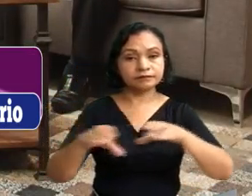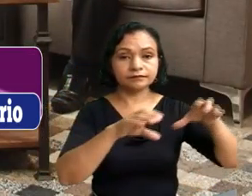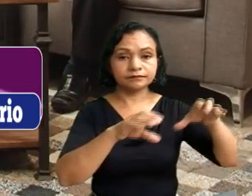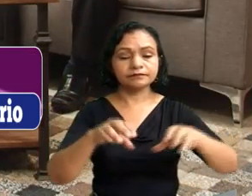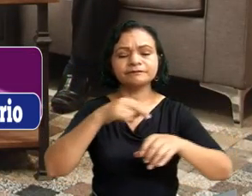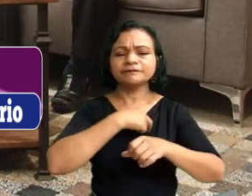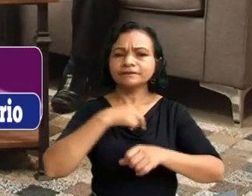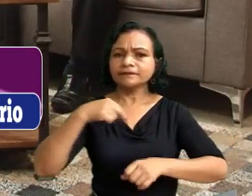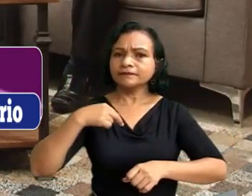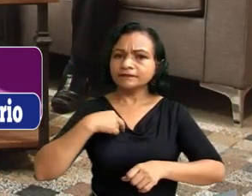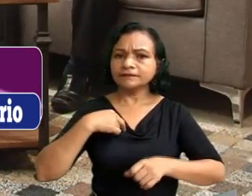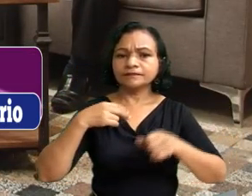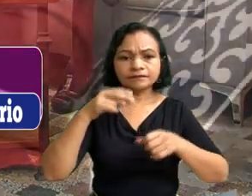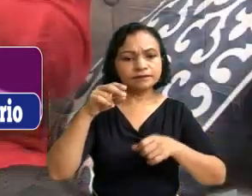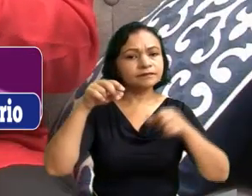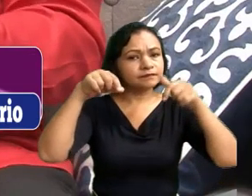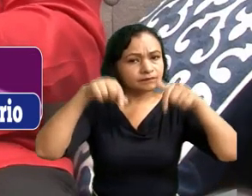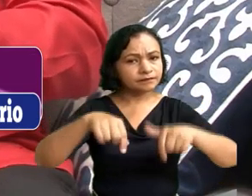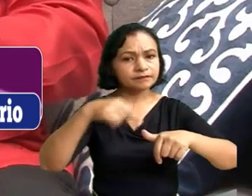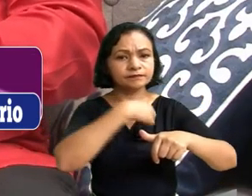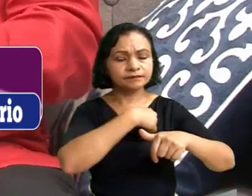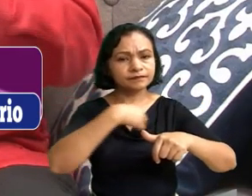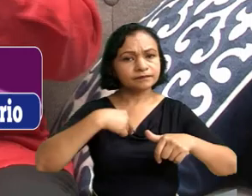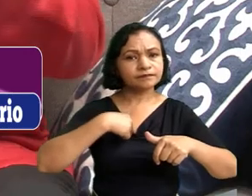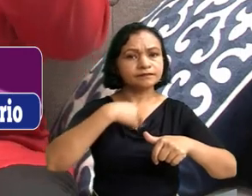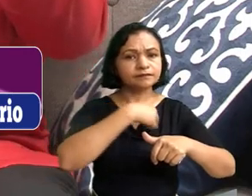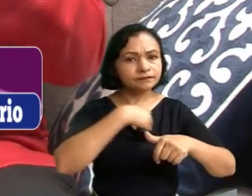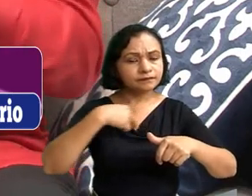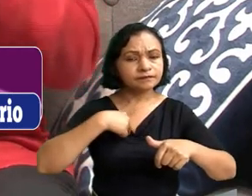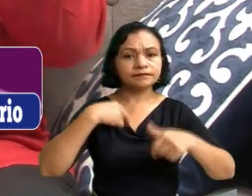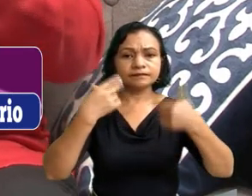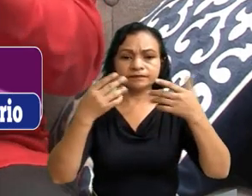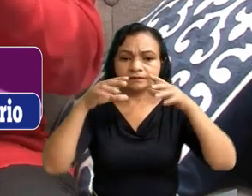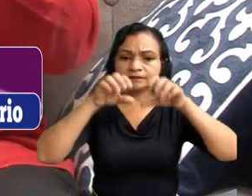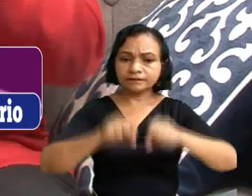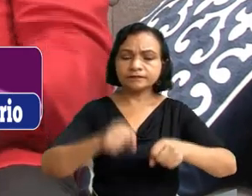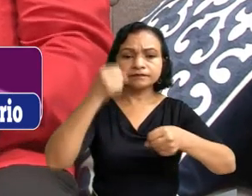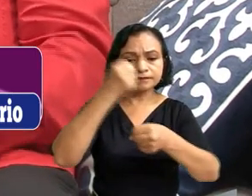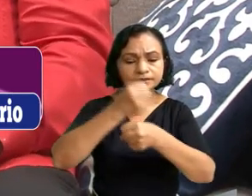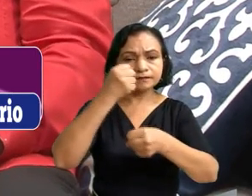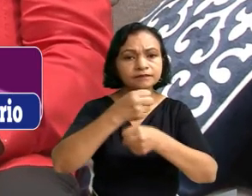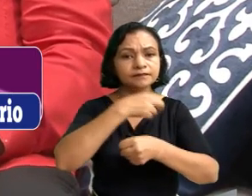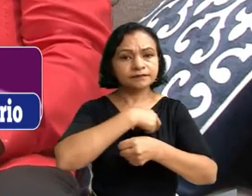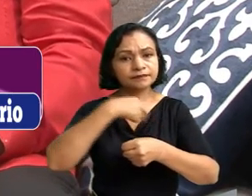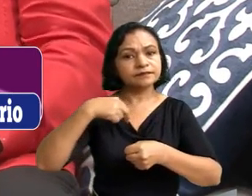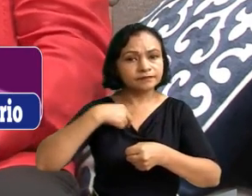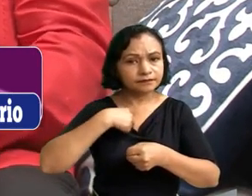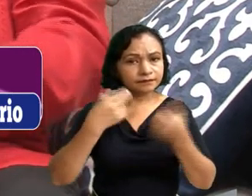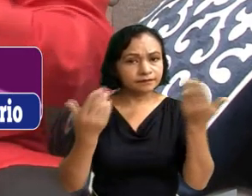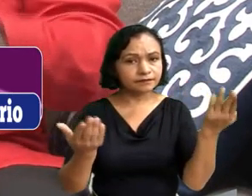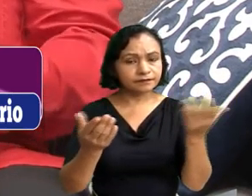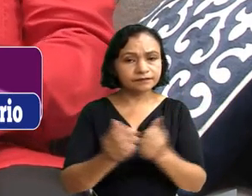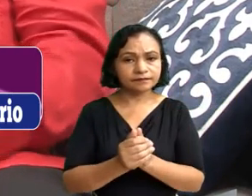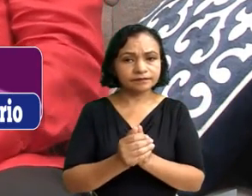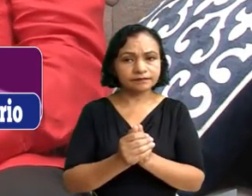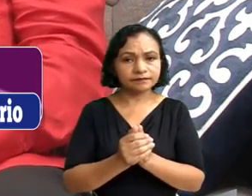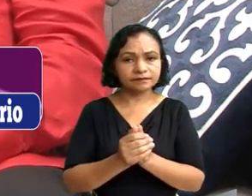haciendo no es que vamos a hacer que estamos haciendo exacto que estamos ocupados y trabajado haciendo eso no estamos en